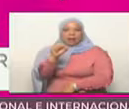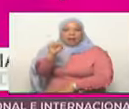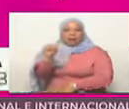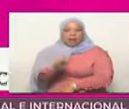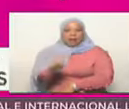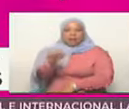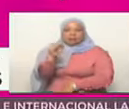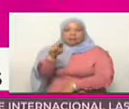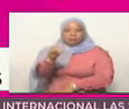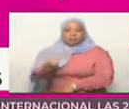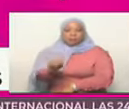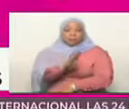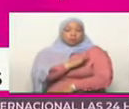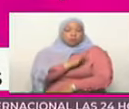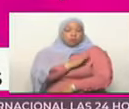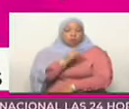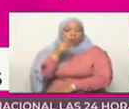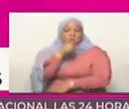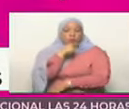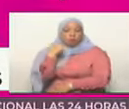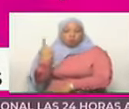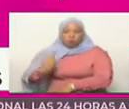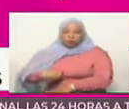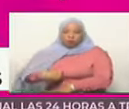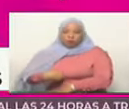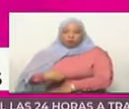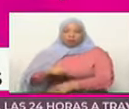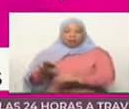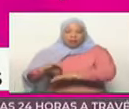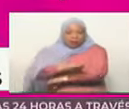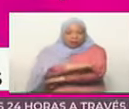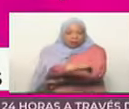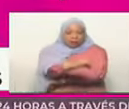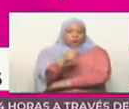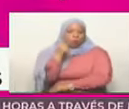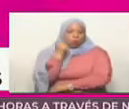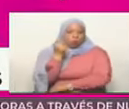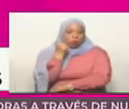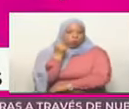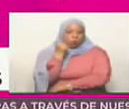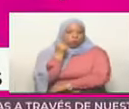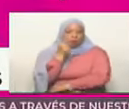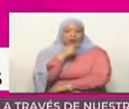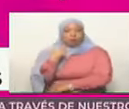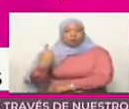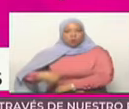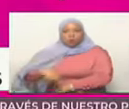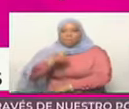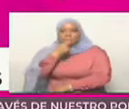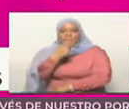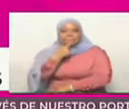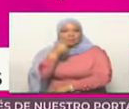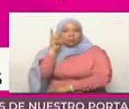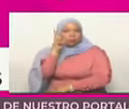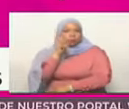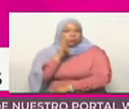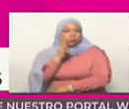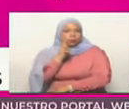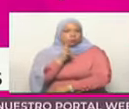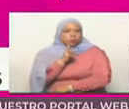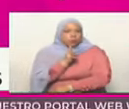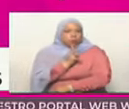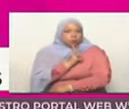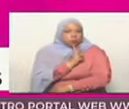rusa, de arquitectura rusa, tradicional, bella, limpia,